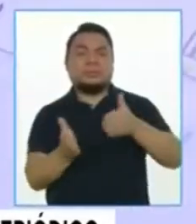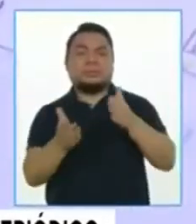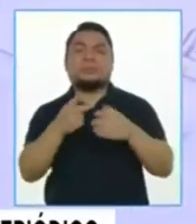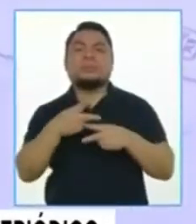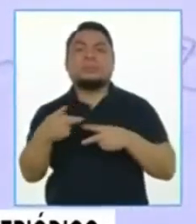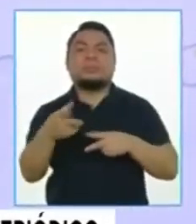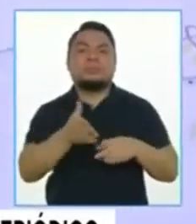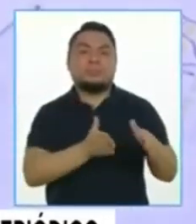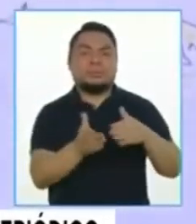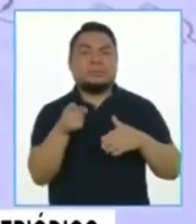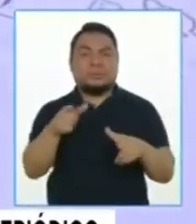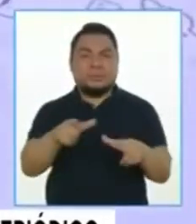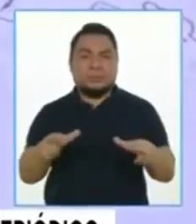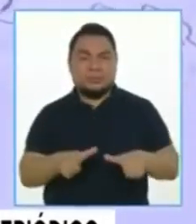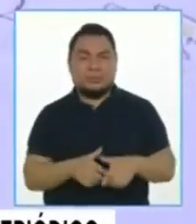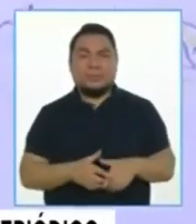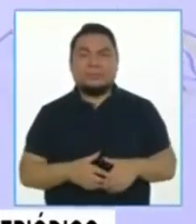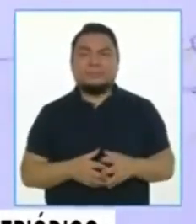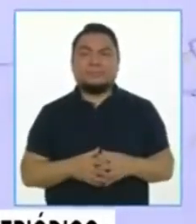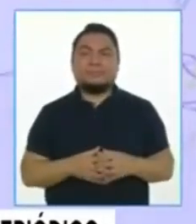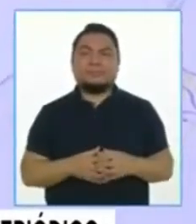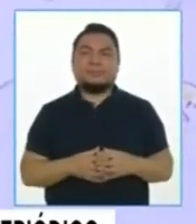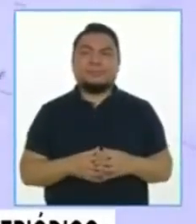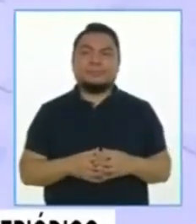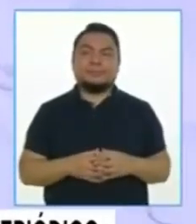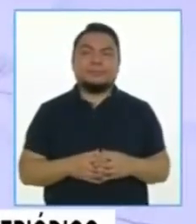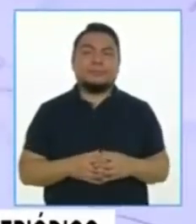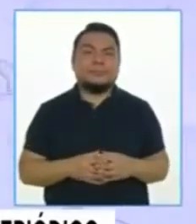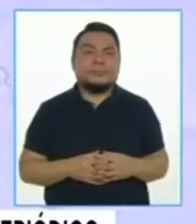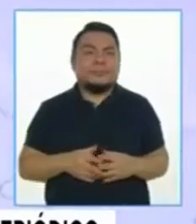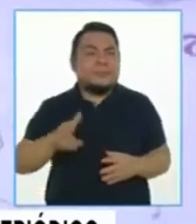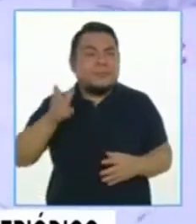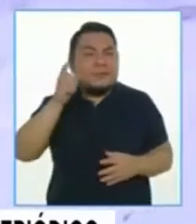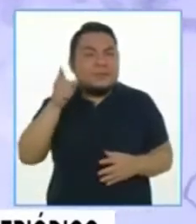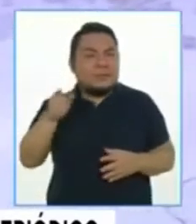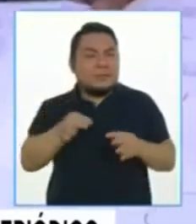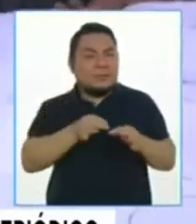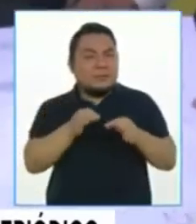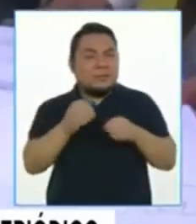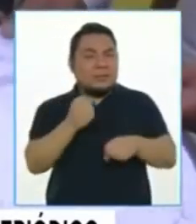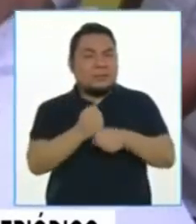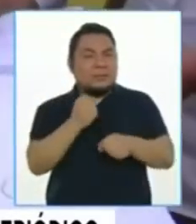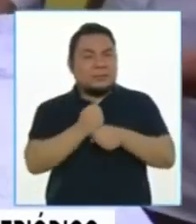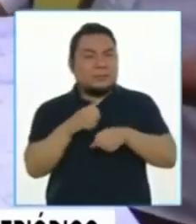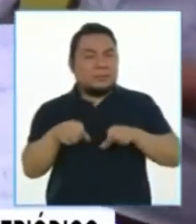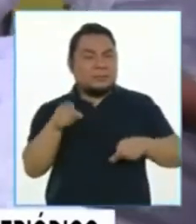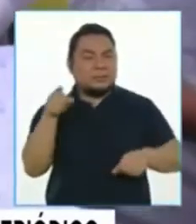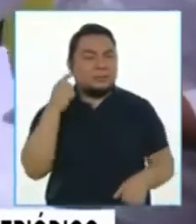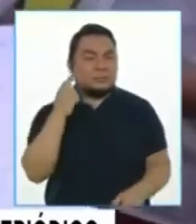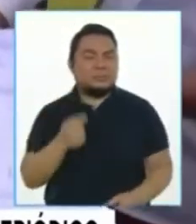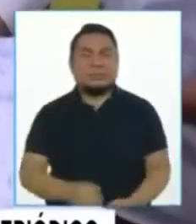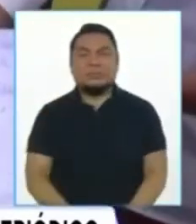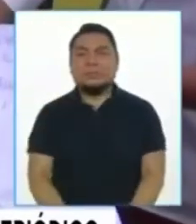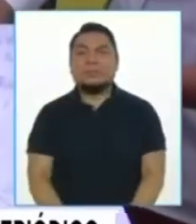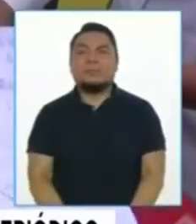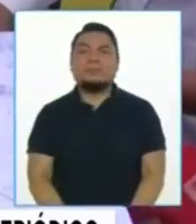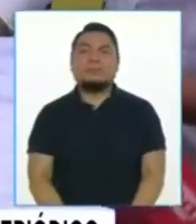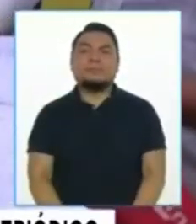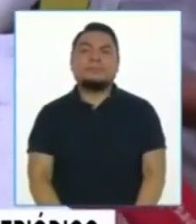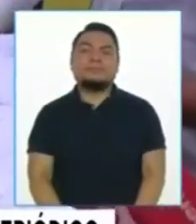vecinal en esta localidad. Vamos a escuchar parte de la explicación sobre el trabajo que se viene realizando.